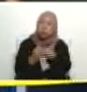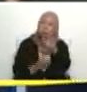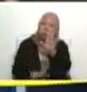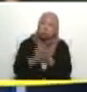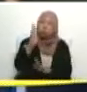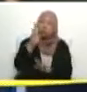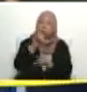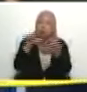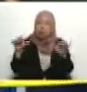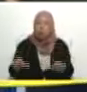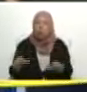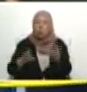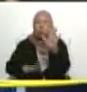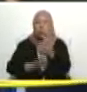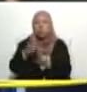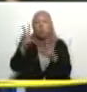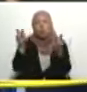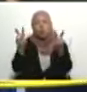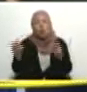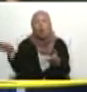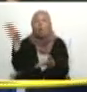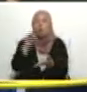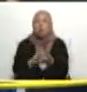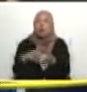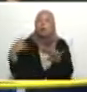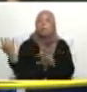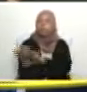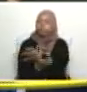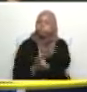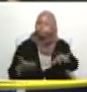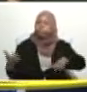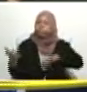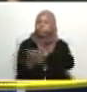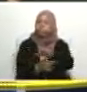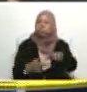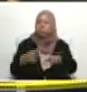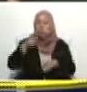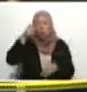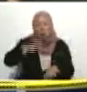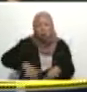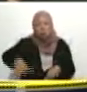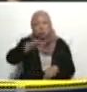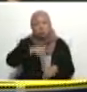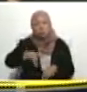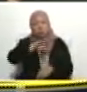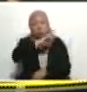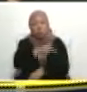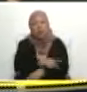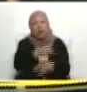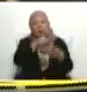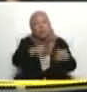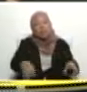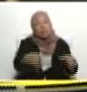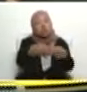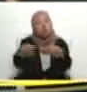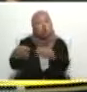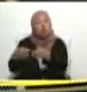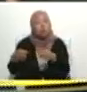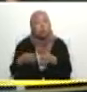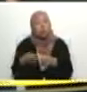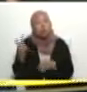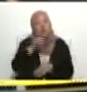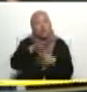estrategia de llevarnos nuevamente a la violencia, a la polarización y a la fragmentación de la sociedad